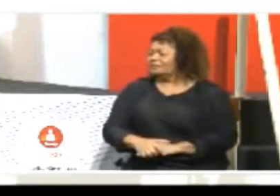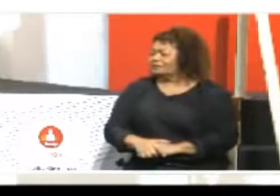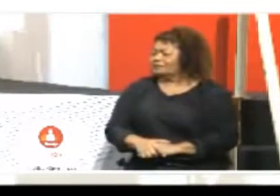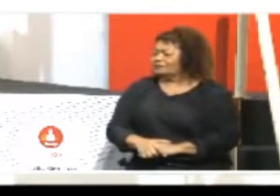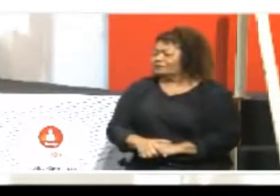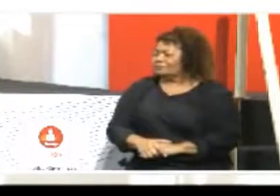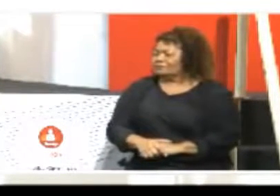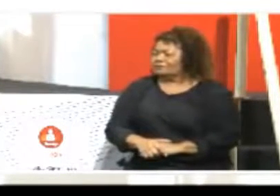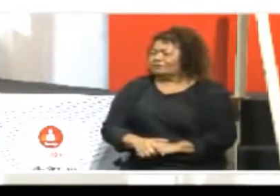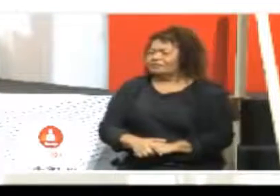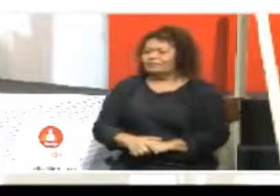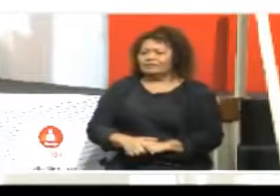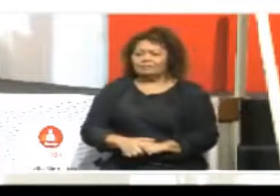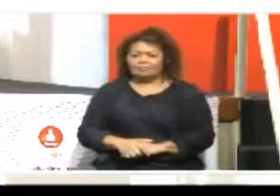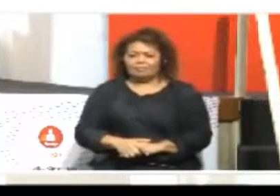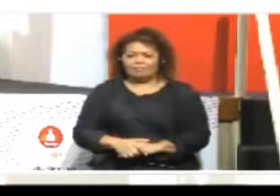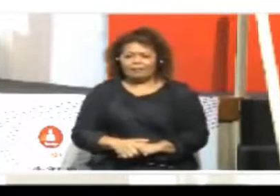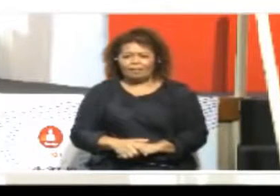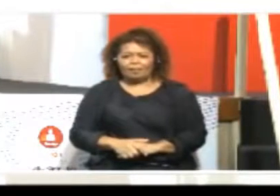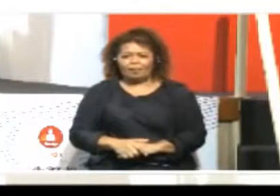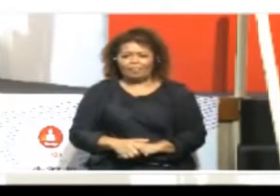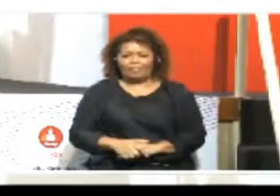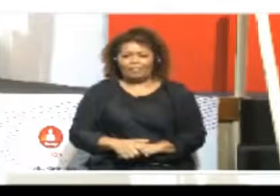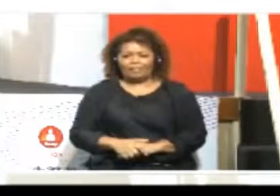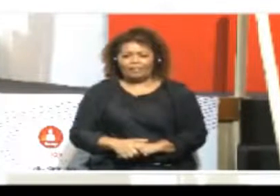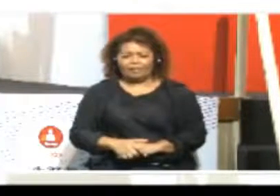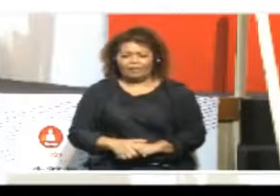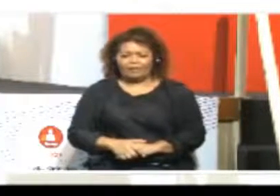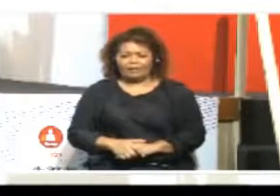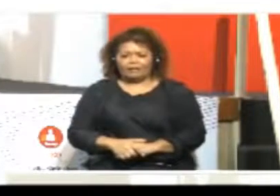Qué pena, no es.